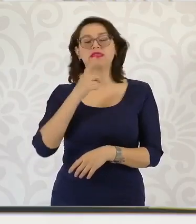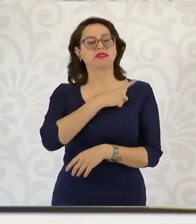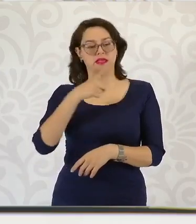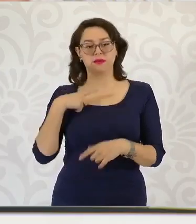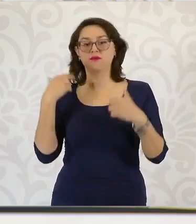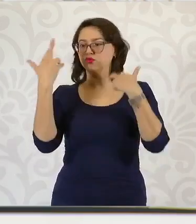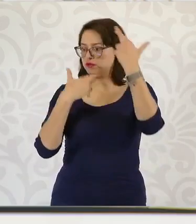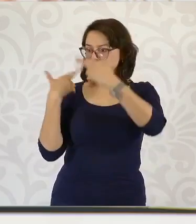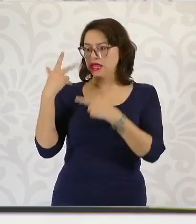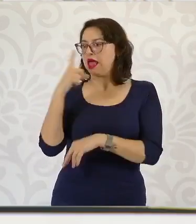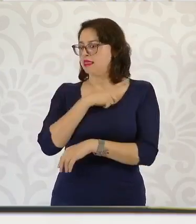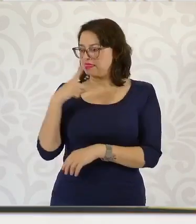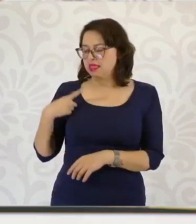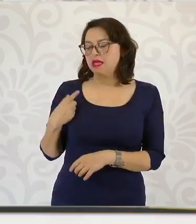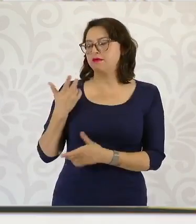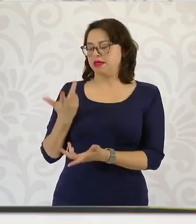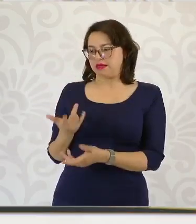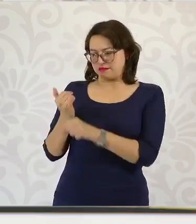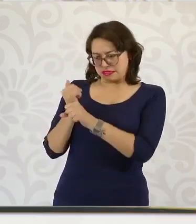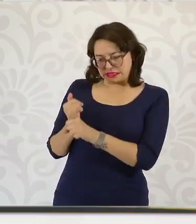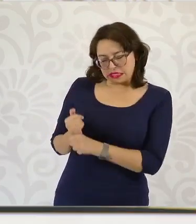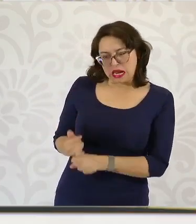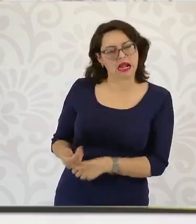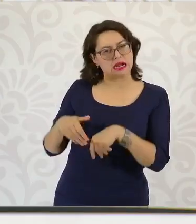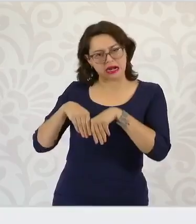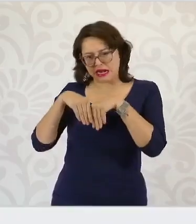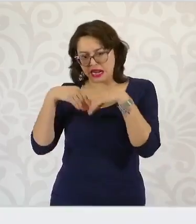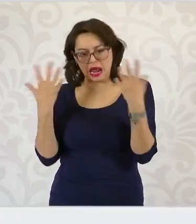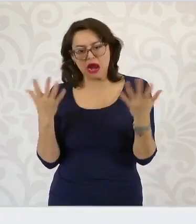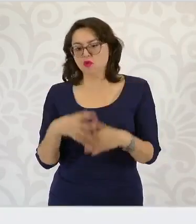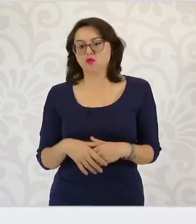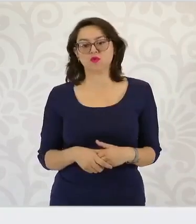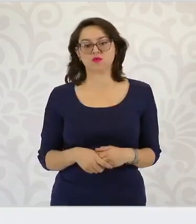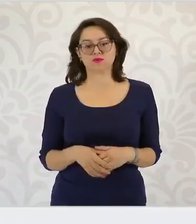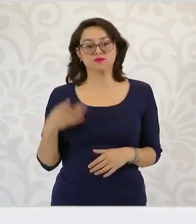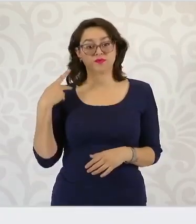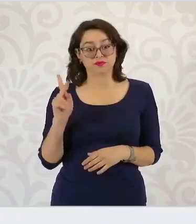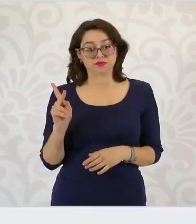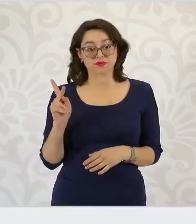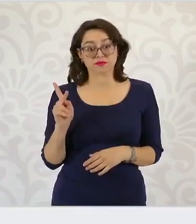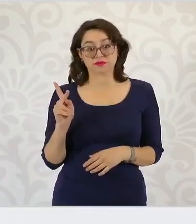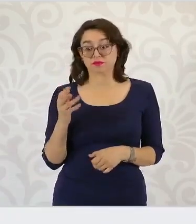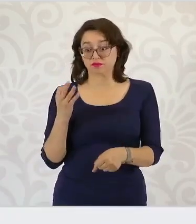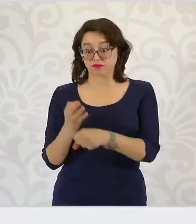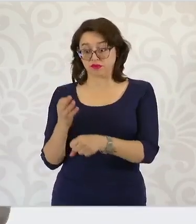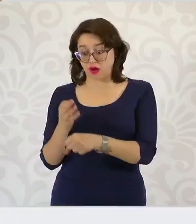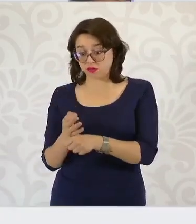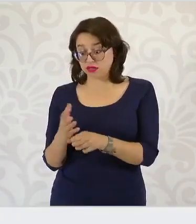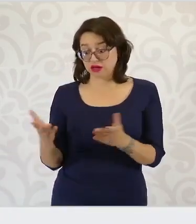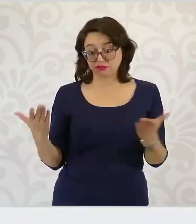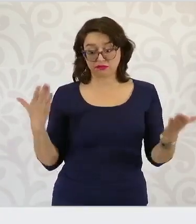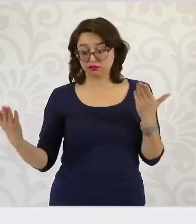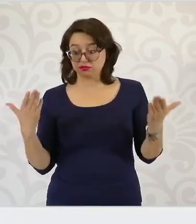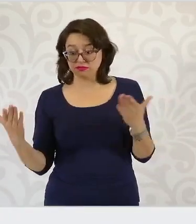vamos a cerrar la posibilidad de que haya una auditoría, de que haya una revisión y que se haga. Pero de que lo que tenemos hoy es mucho mejor